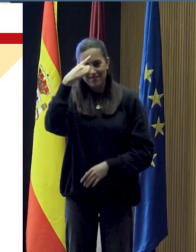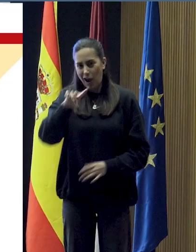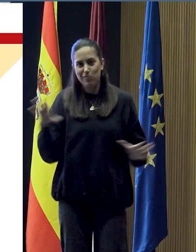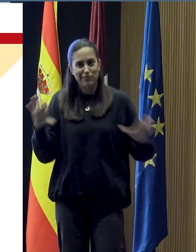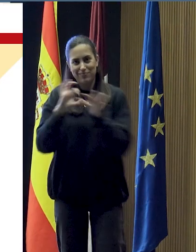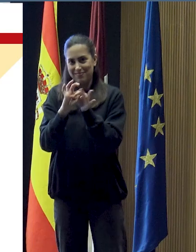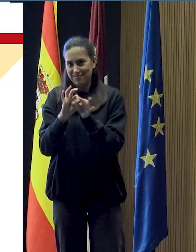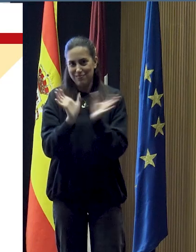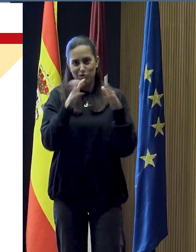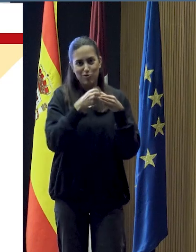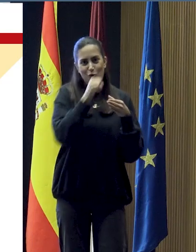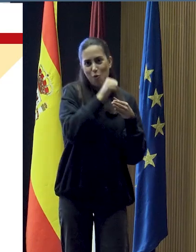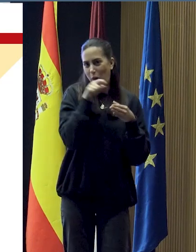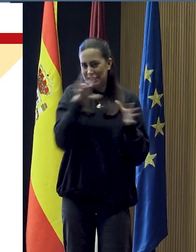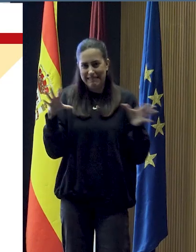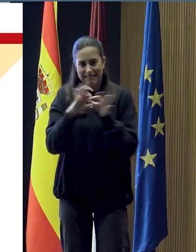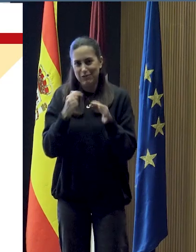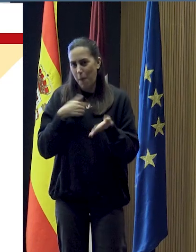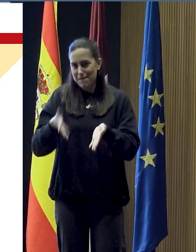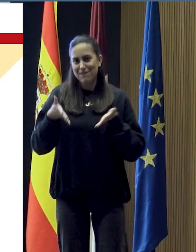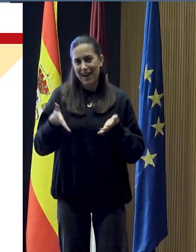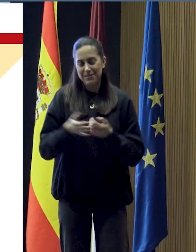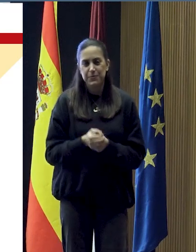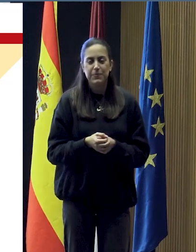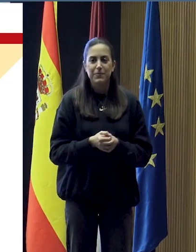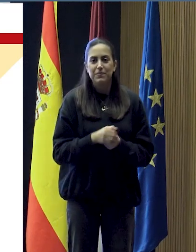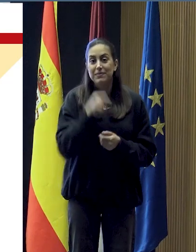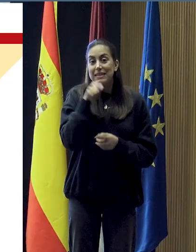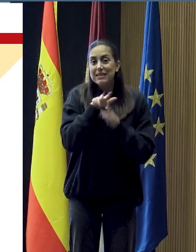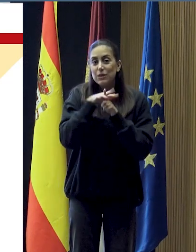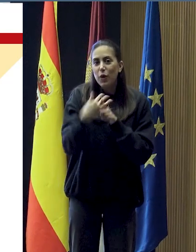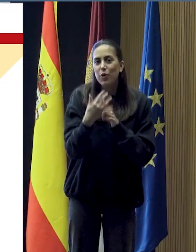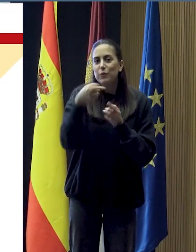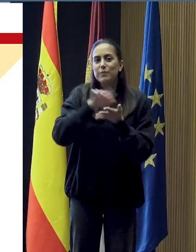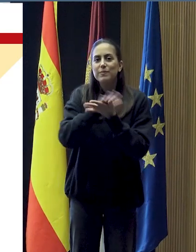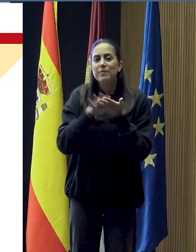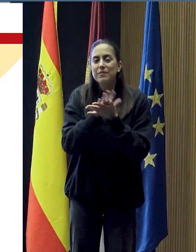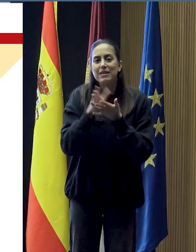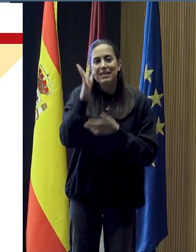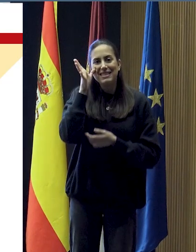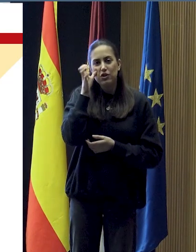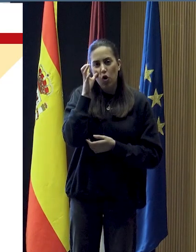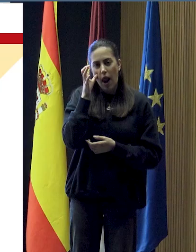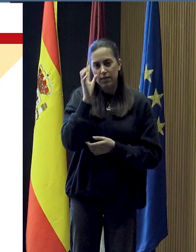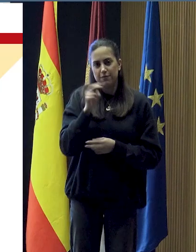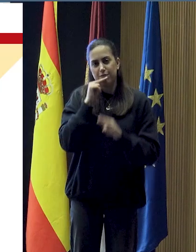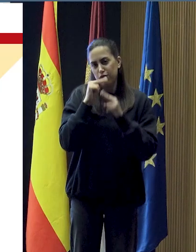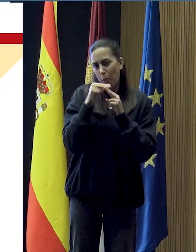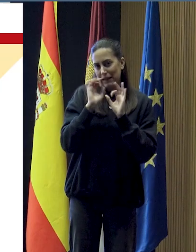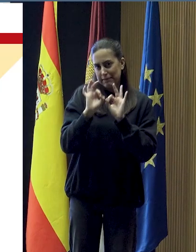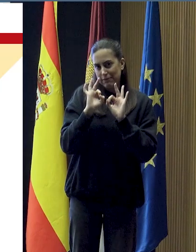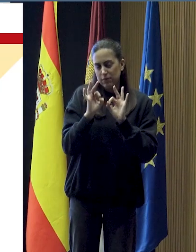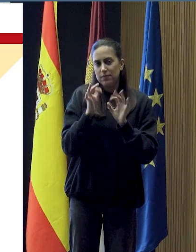de la canción tal de este grupo que me encanta. En este caso hablamos de memorias sensoriales, las que tienen que ver con